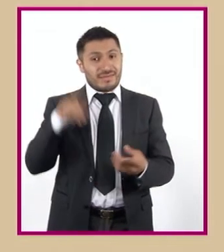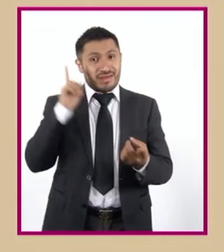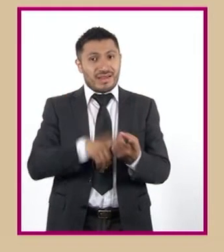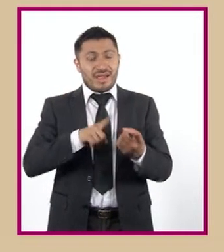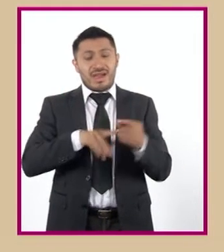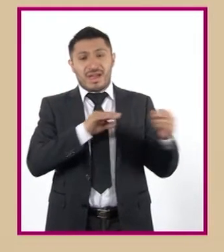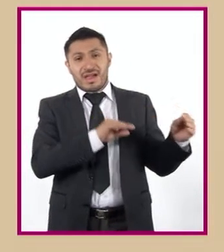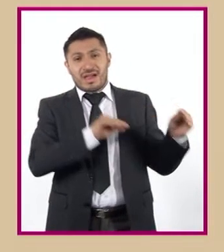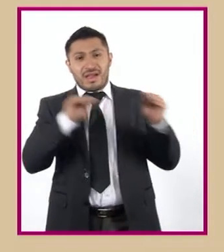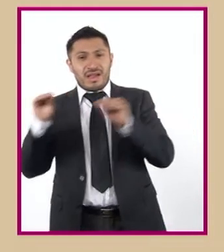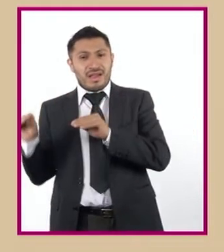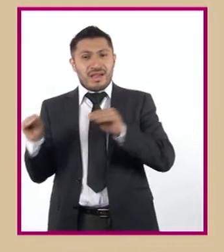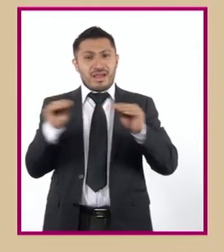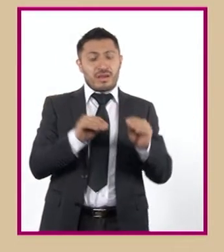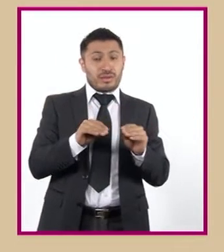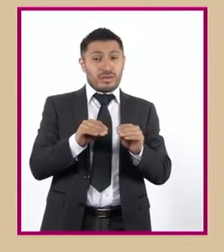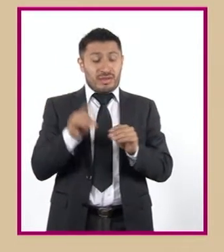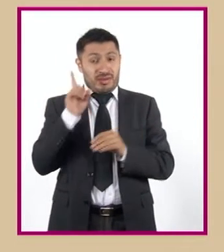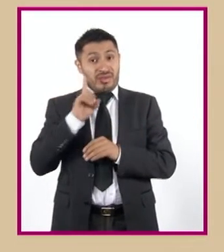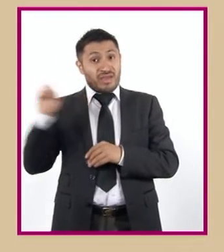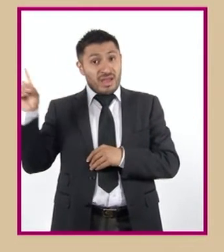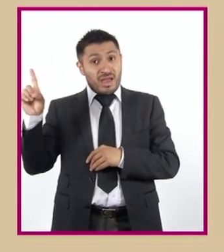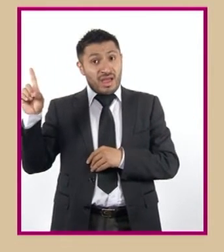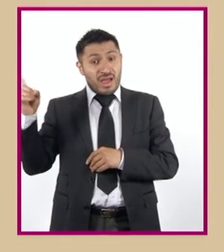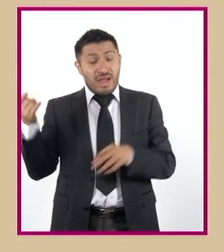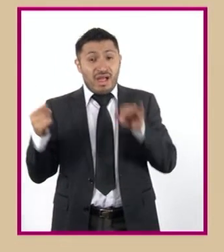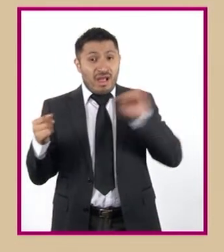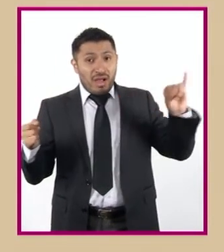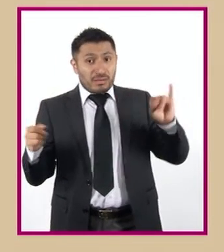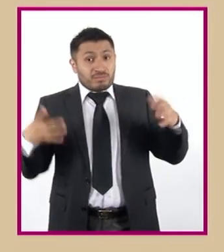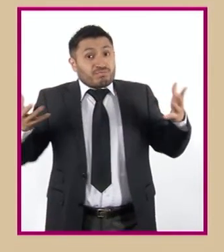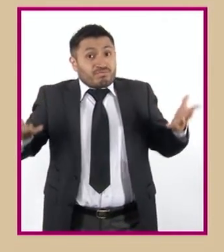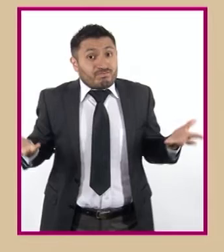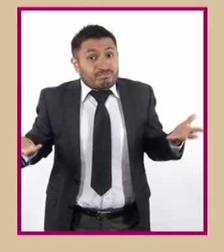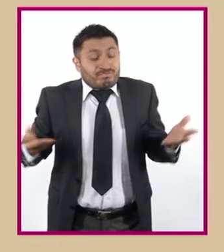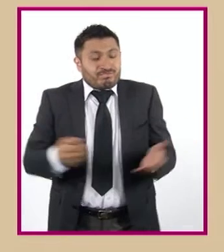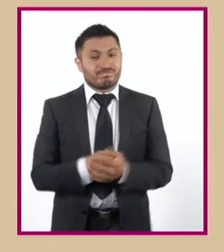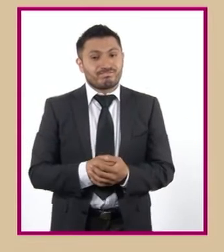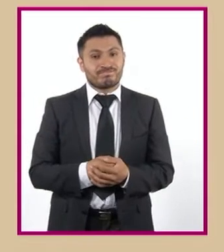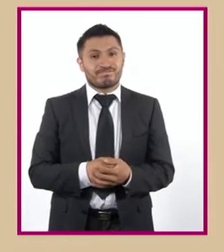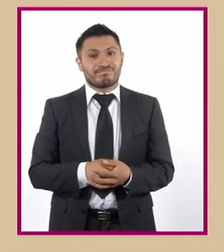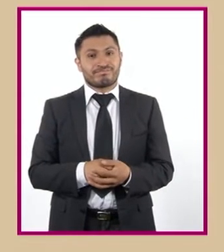tendrían que mover la figura? ¿Hacia la derecha o hacia la izquierda?